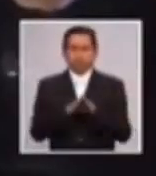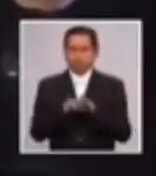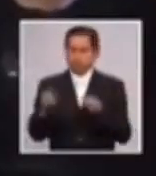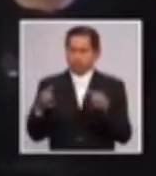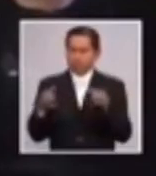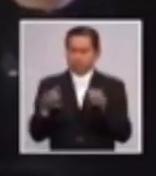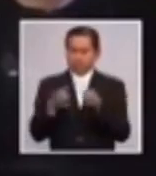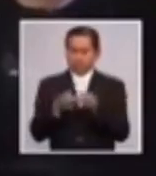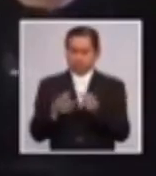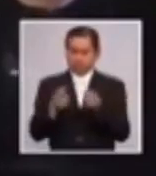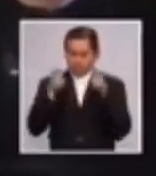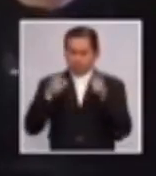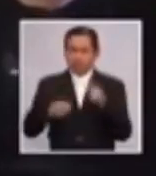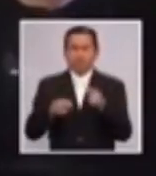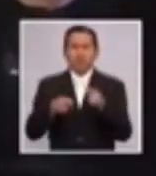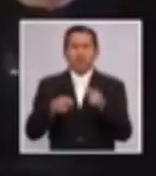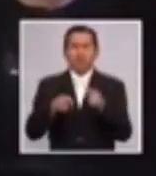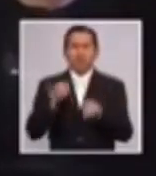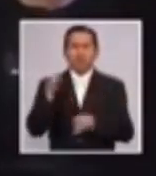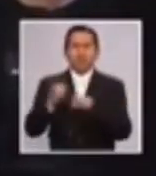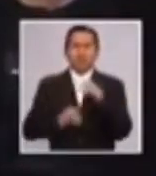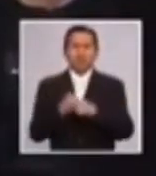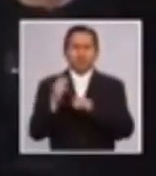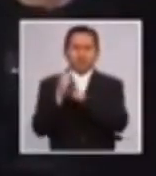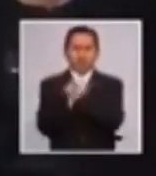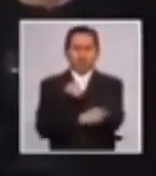de patacamaya mientras